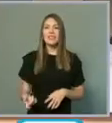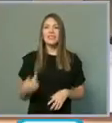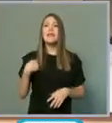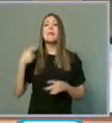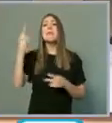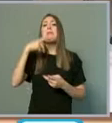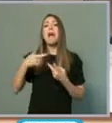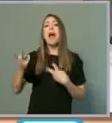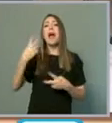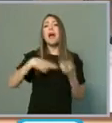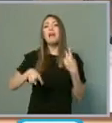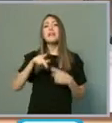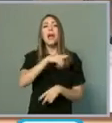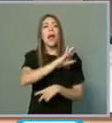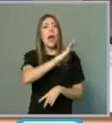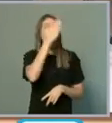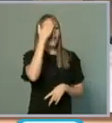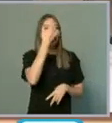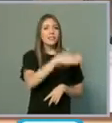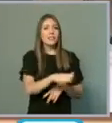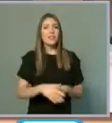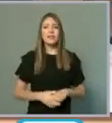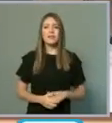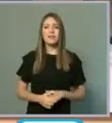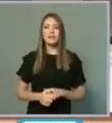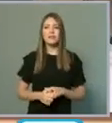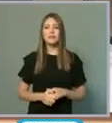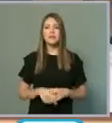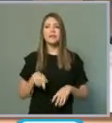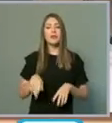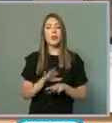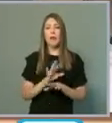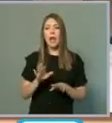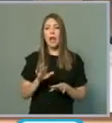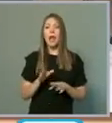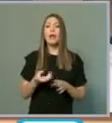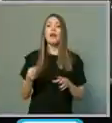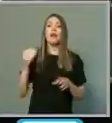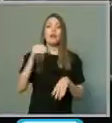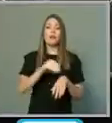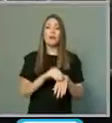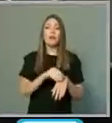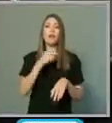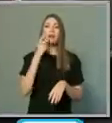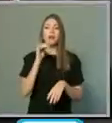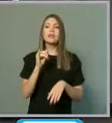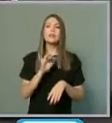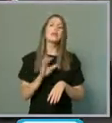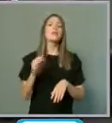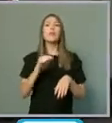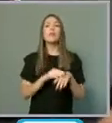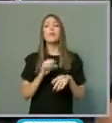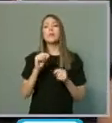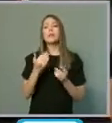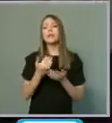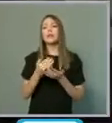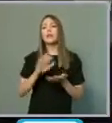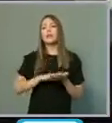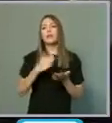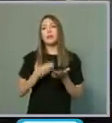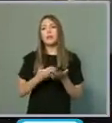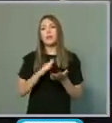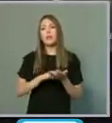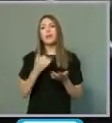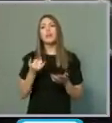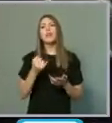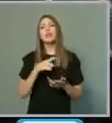aquí. Bueno, Muy bien. entonces esto sería todo. La Exactamente, ponemos de este la lado. ponemos in y ya nomás vamos esperando a que se vaya friendo y la vamos volteando. A